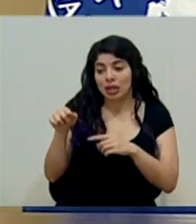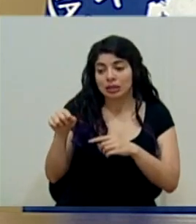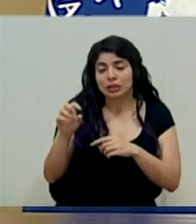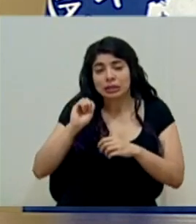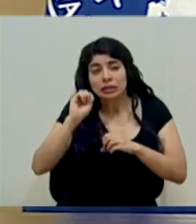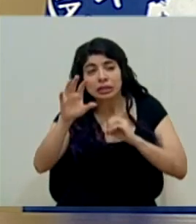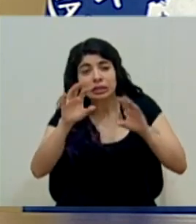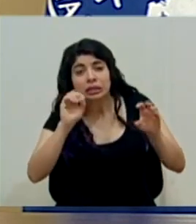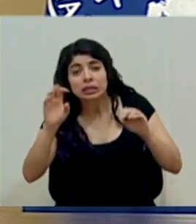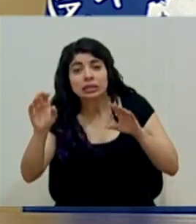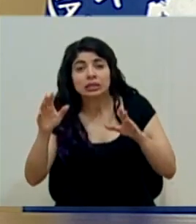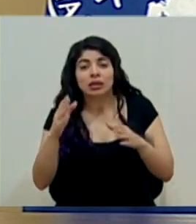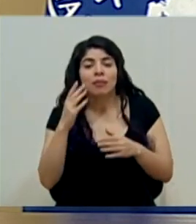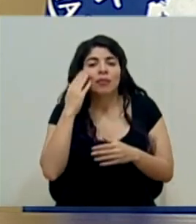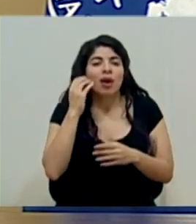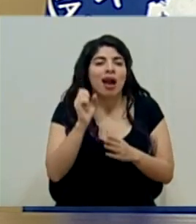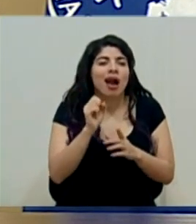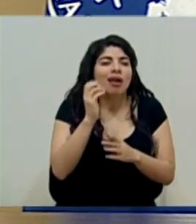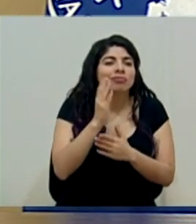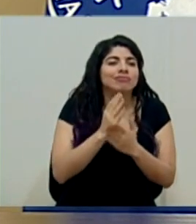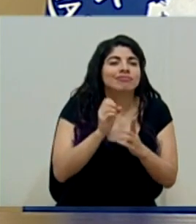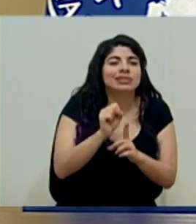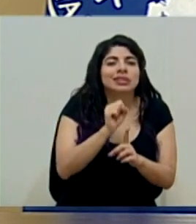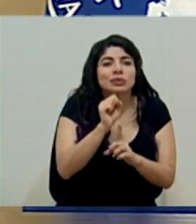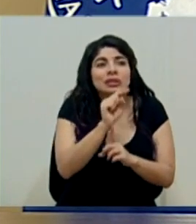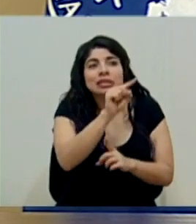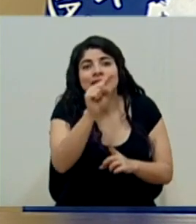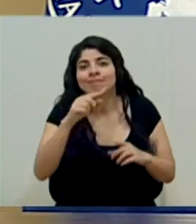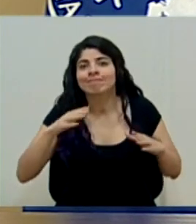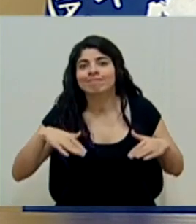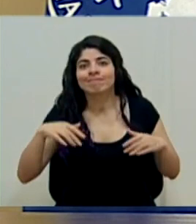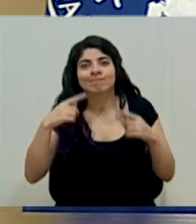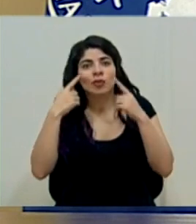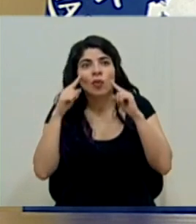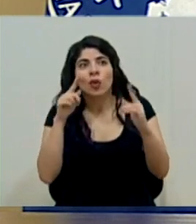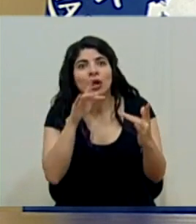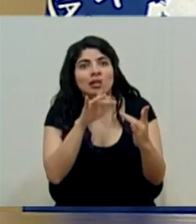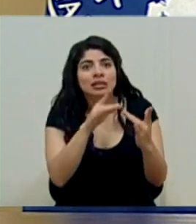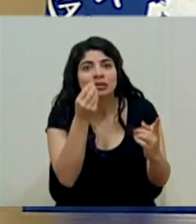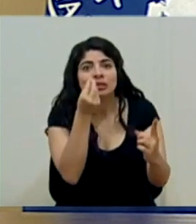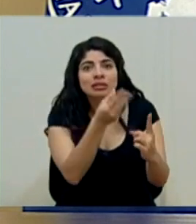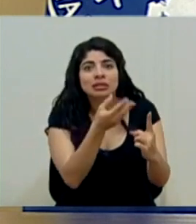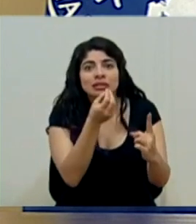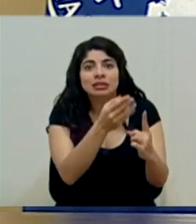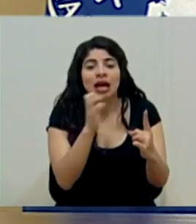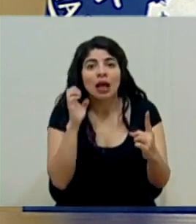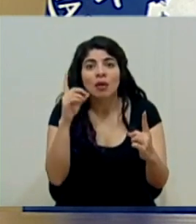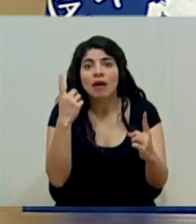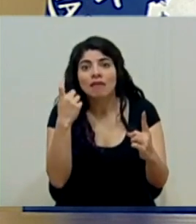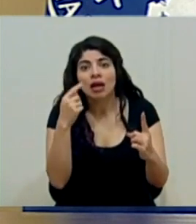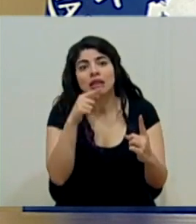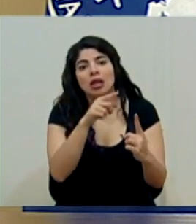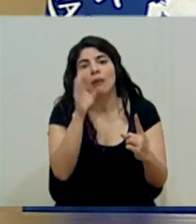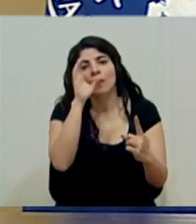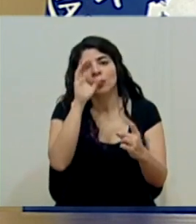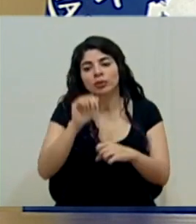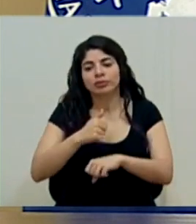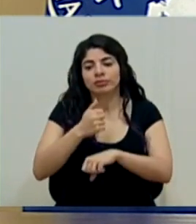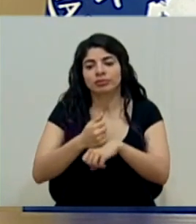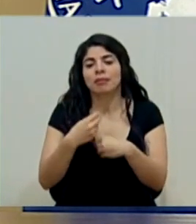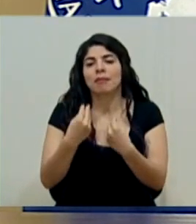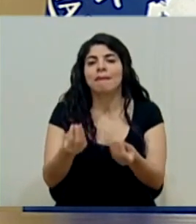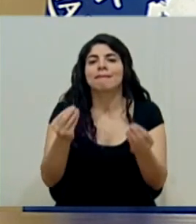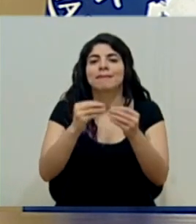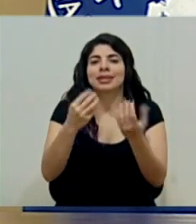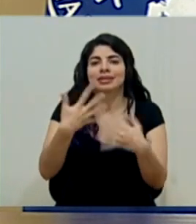donde por alguna dificultad no estamos logrando. Es una forma de generar inclusión